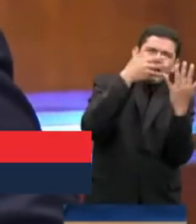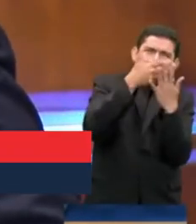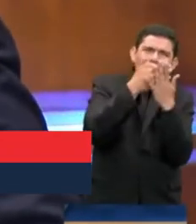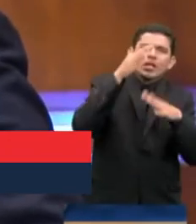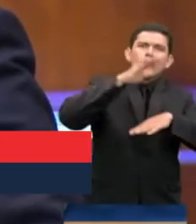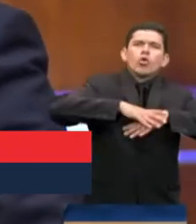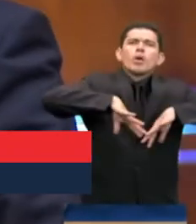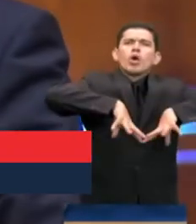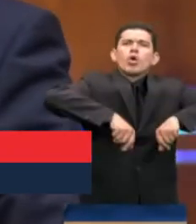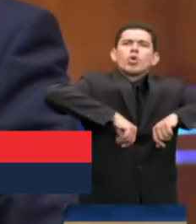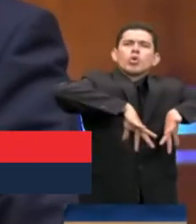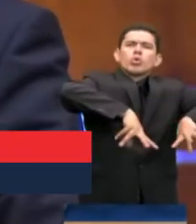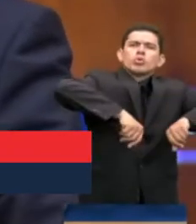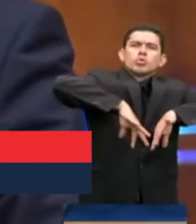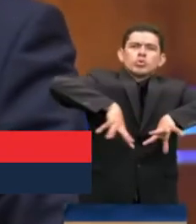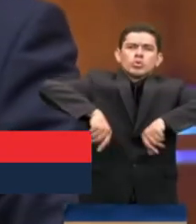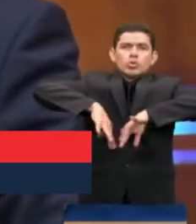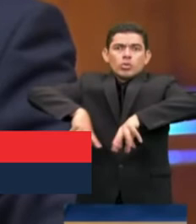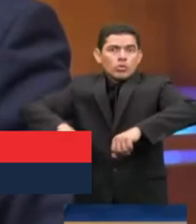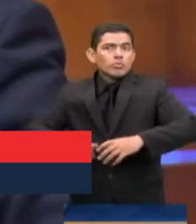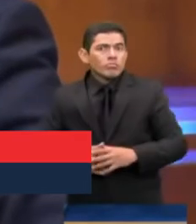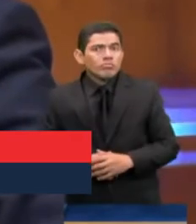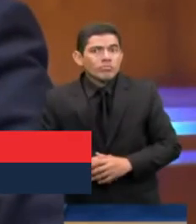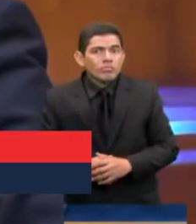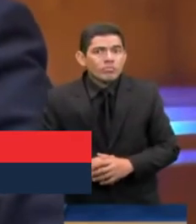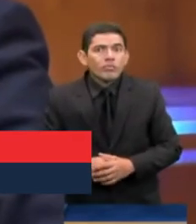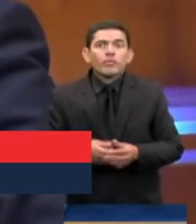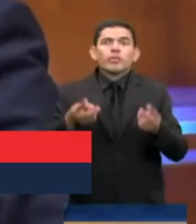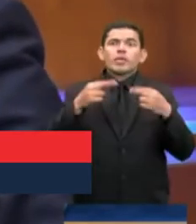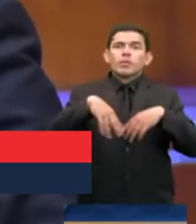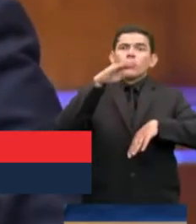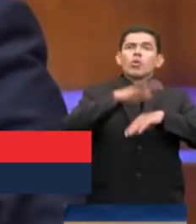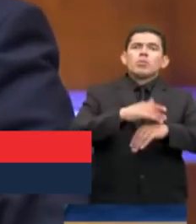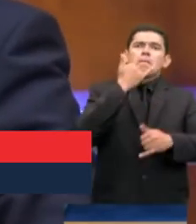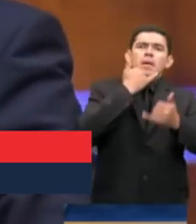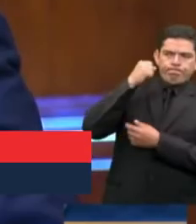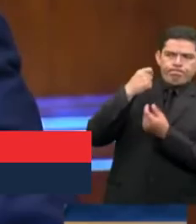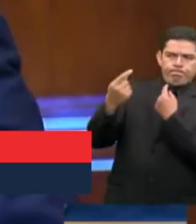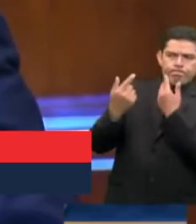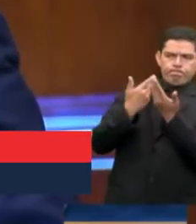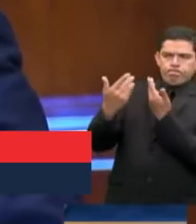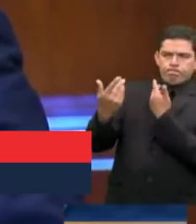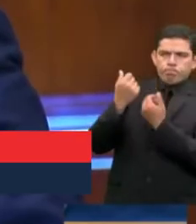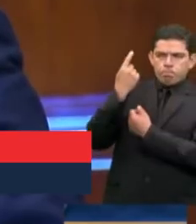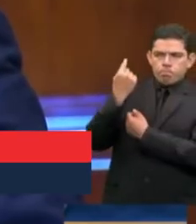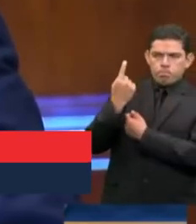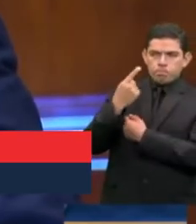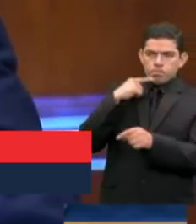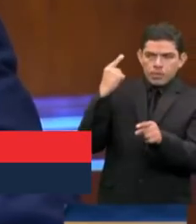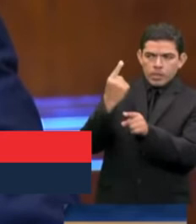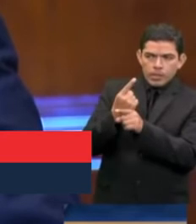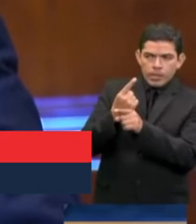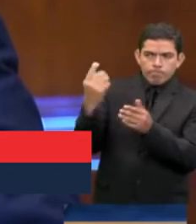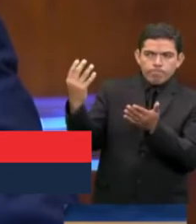de la corrupción y es producto de errores burocráticos. Y la verdad a la que he